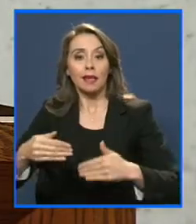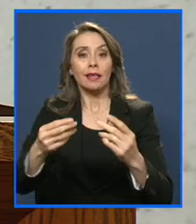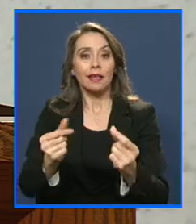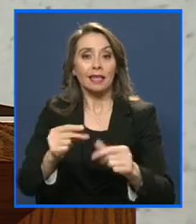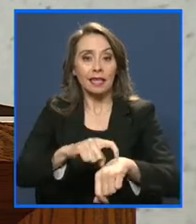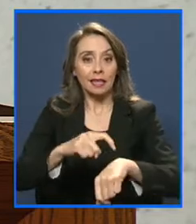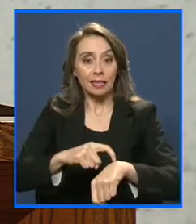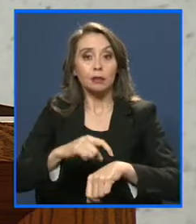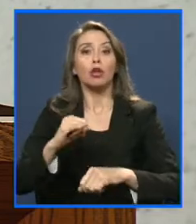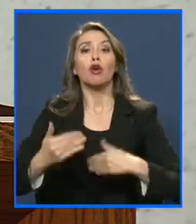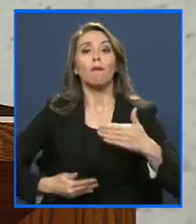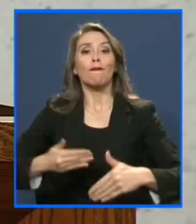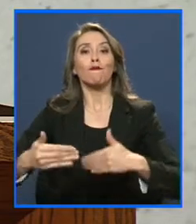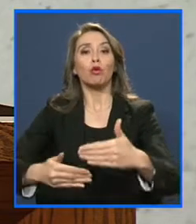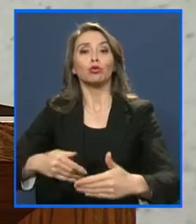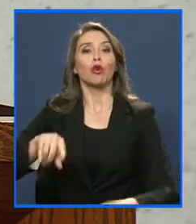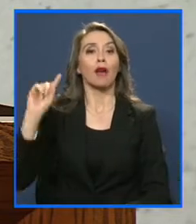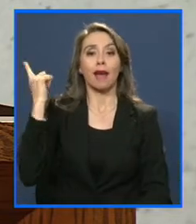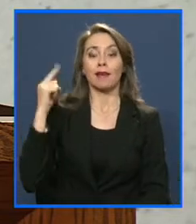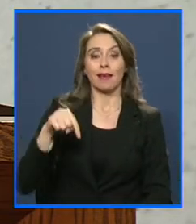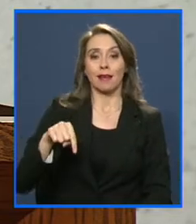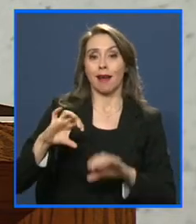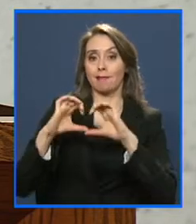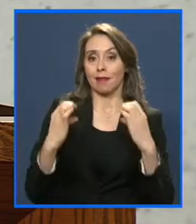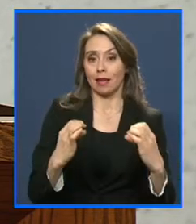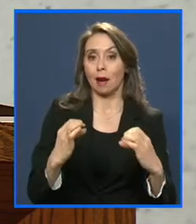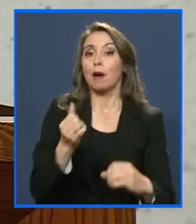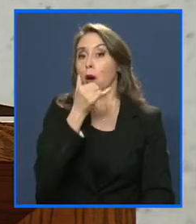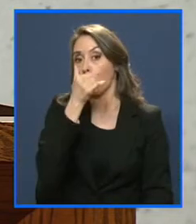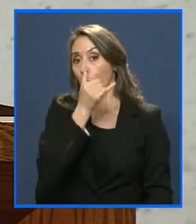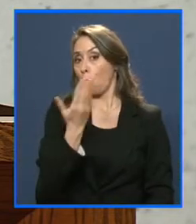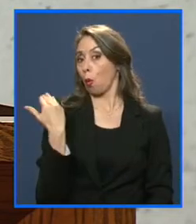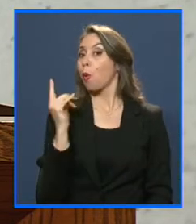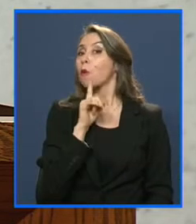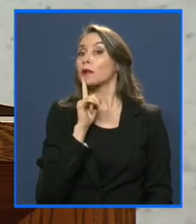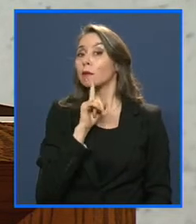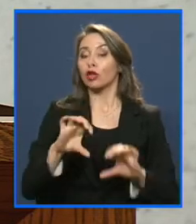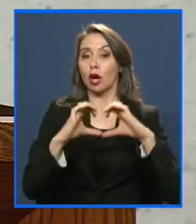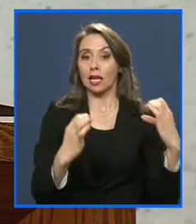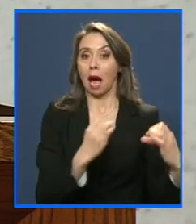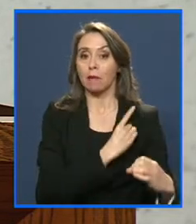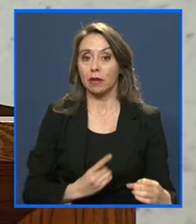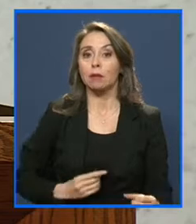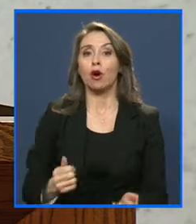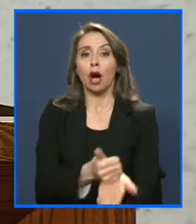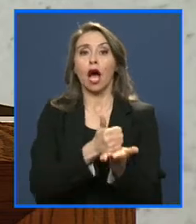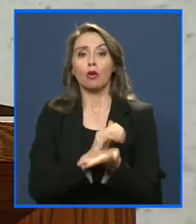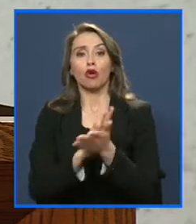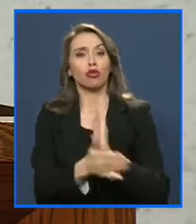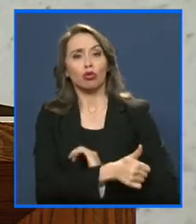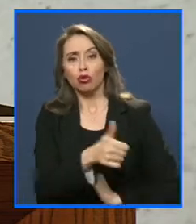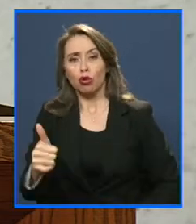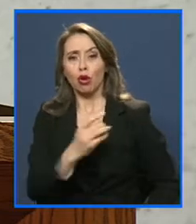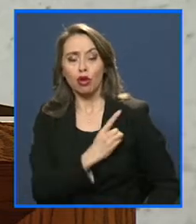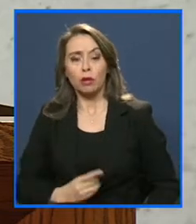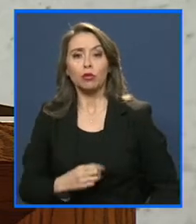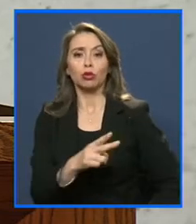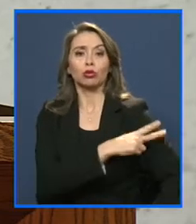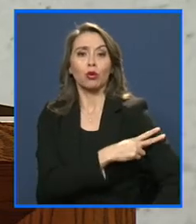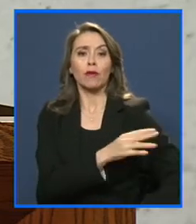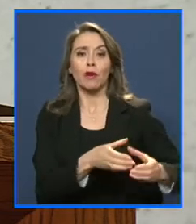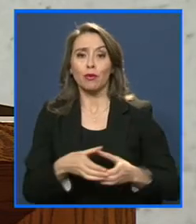en general en este último tiempo la cámara de diputados- con la colaboración de todos los parlamentarios y sus jefes de bancada